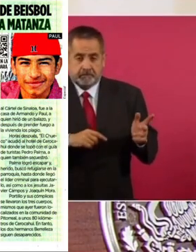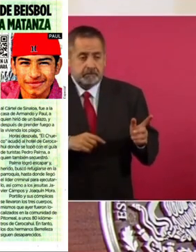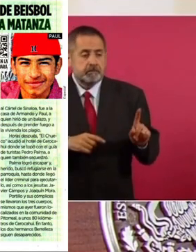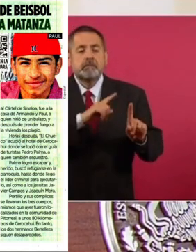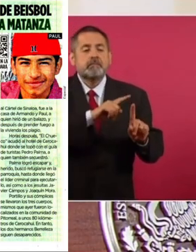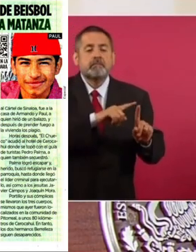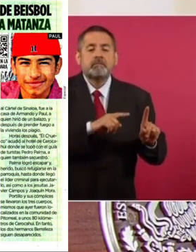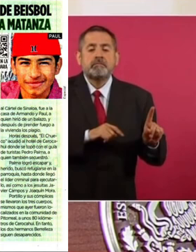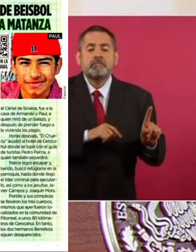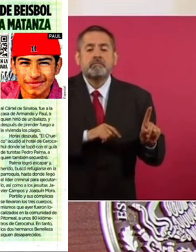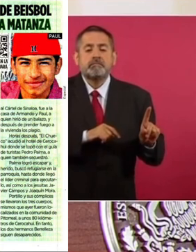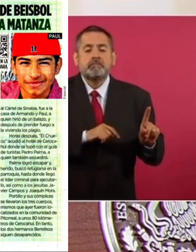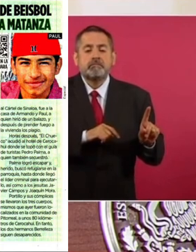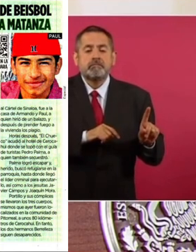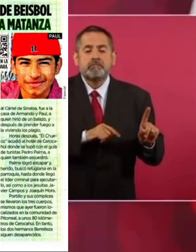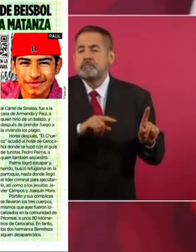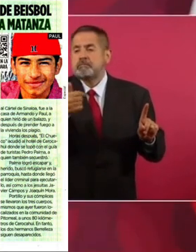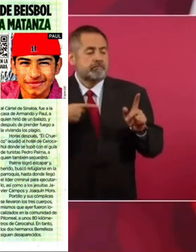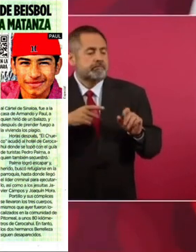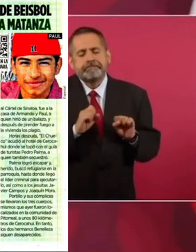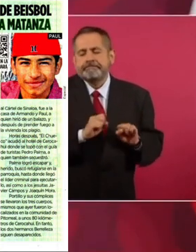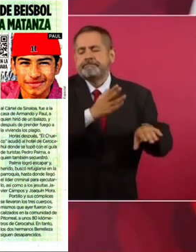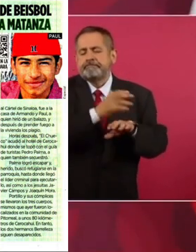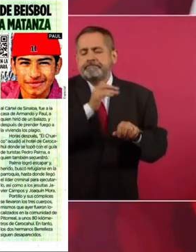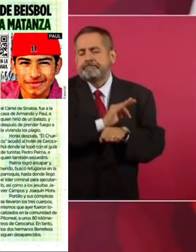había impunidad,